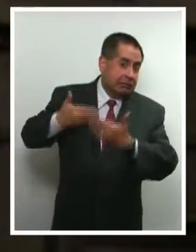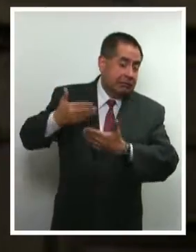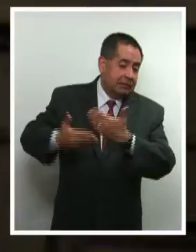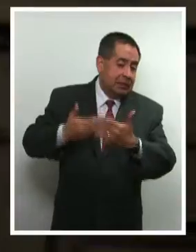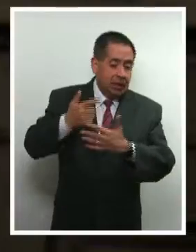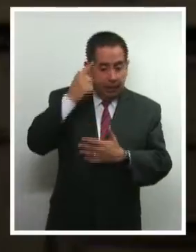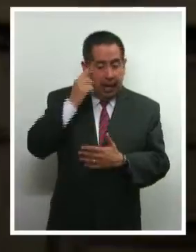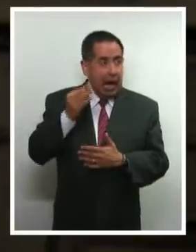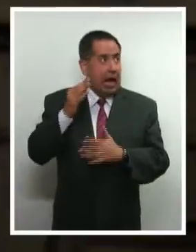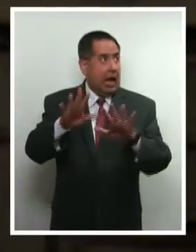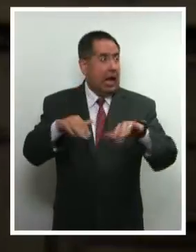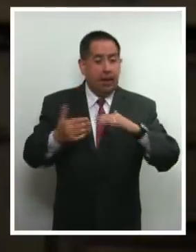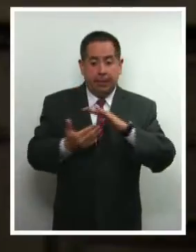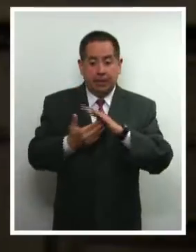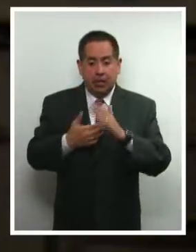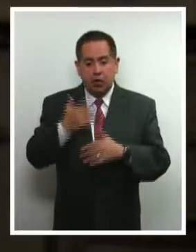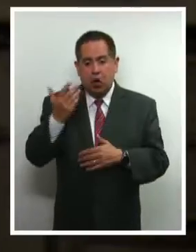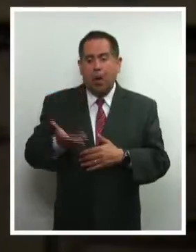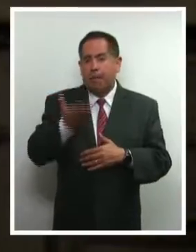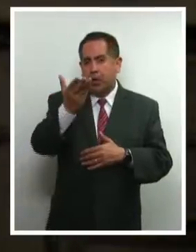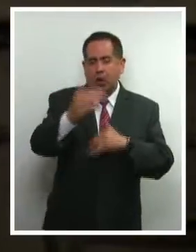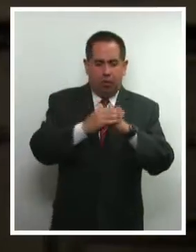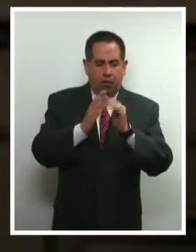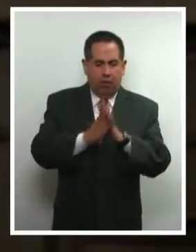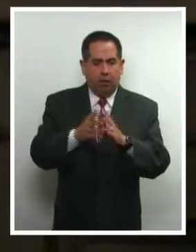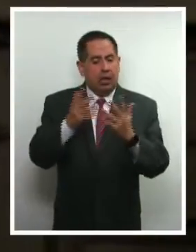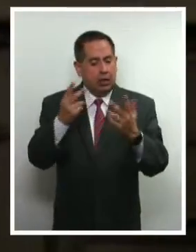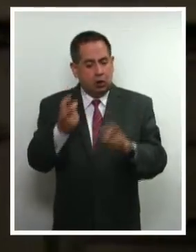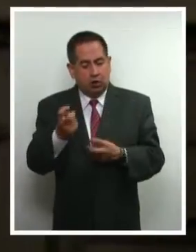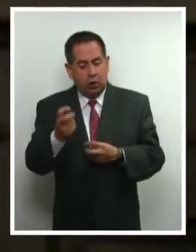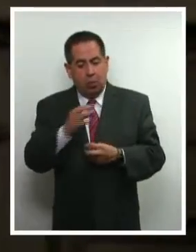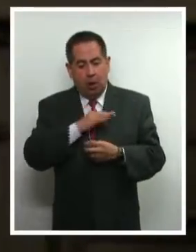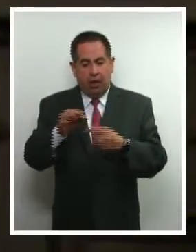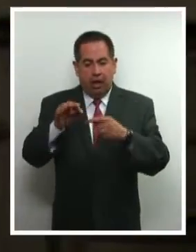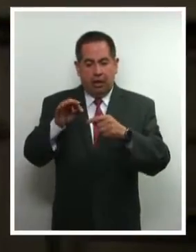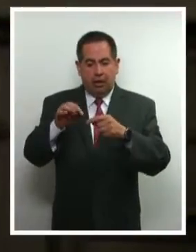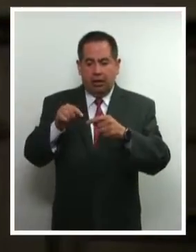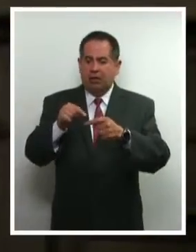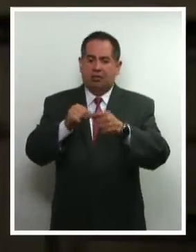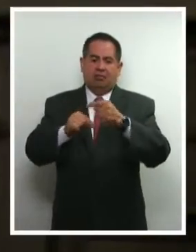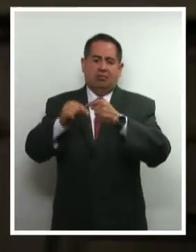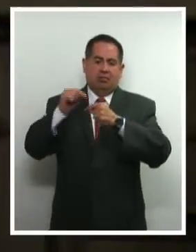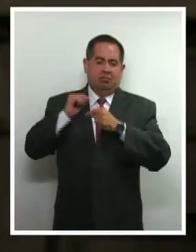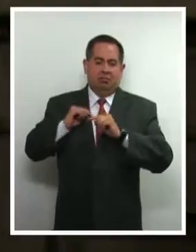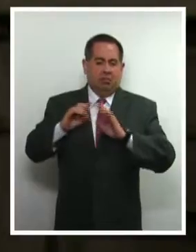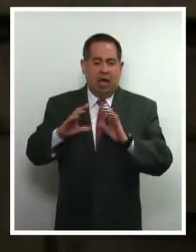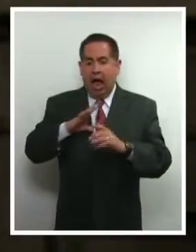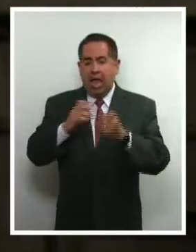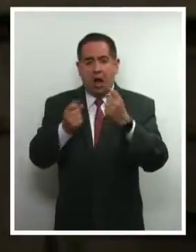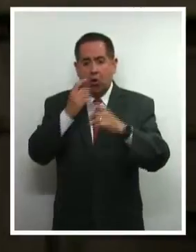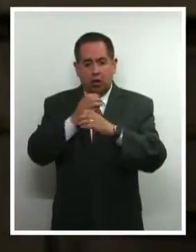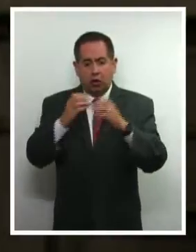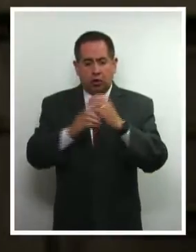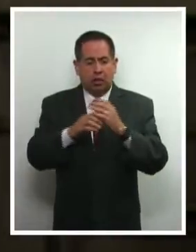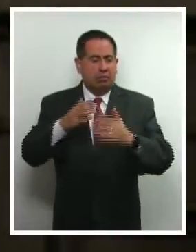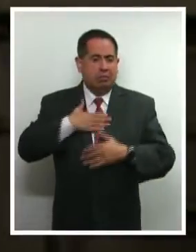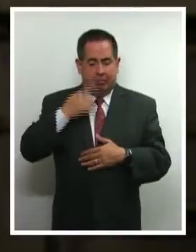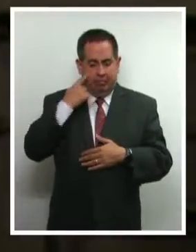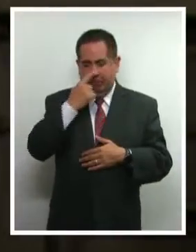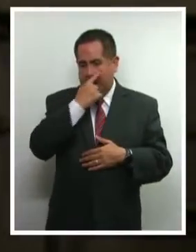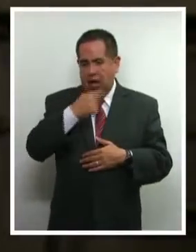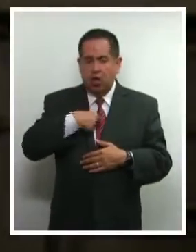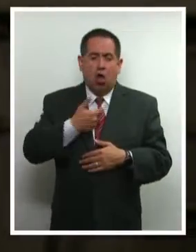a aceptar esta mesa, pido por favor que entonces se pueda hacer en retroactivo, porque hay cosas que personalmente no